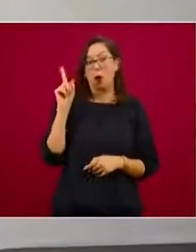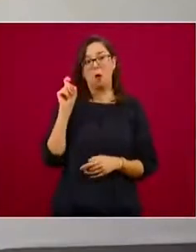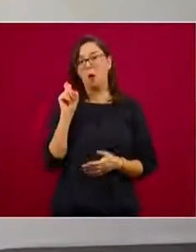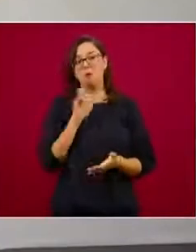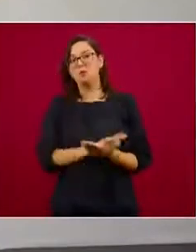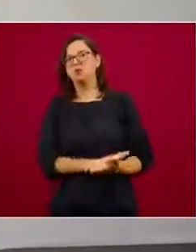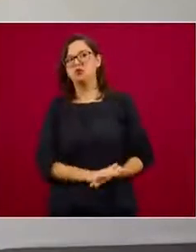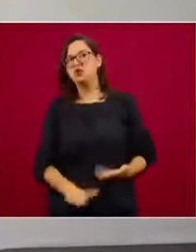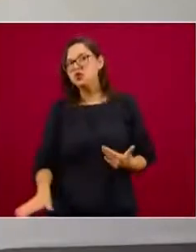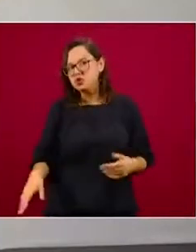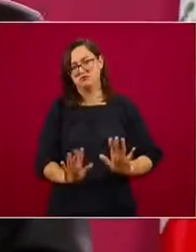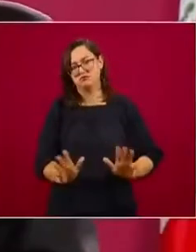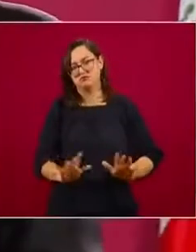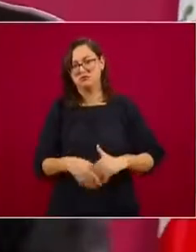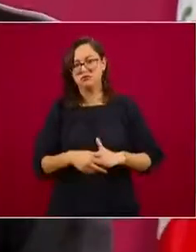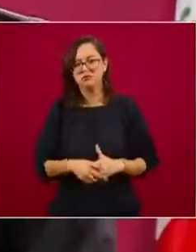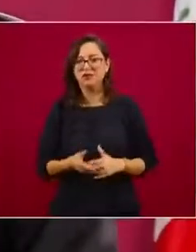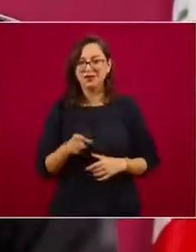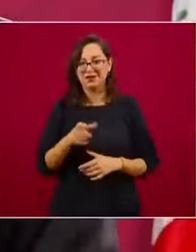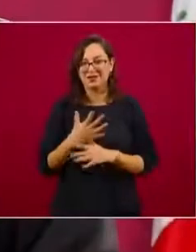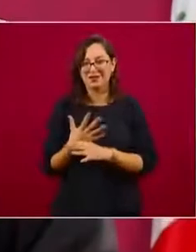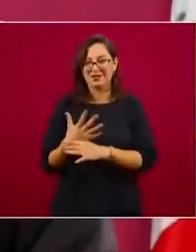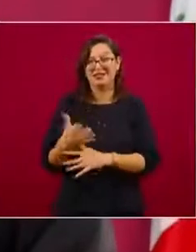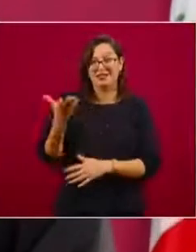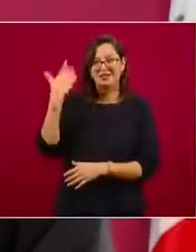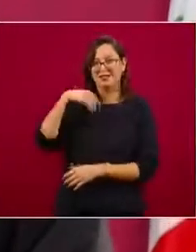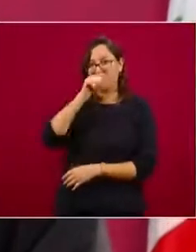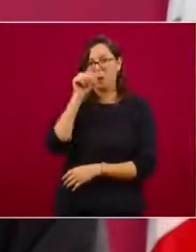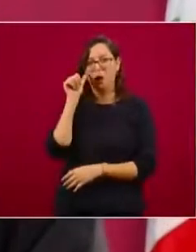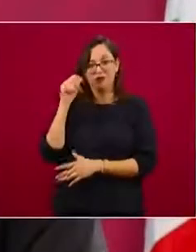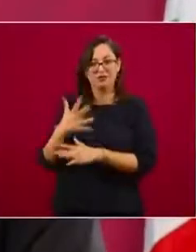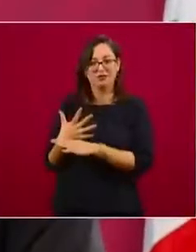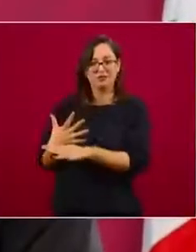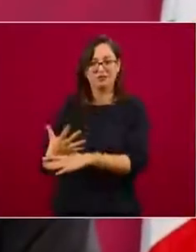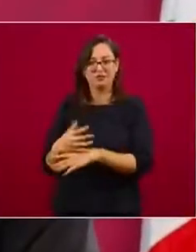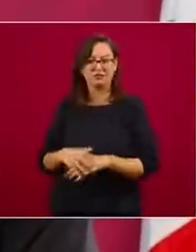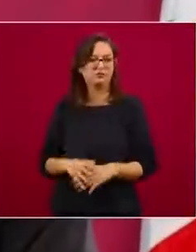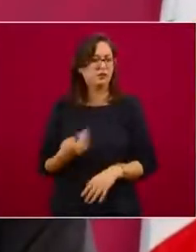eso no es cierto. Pero no es el caso.